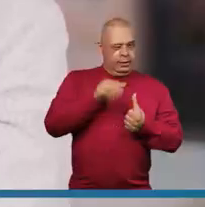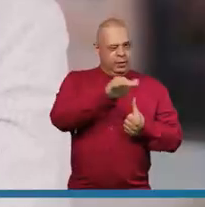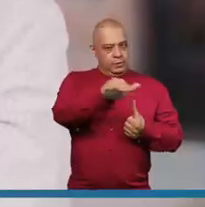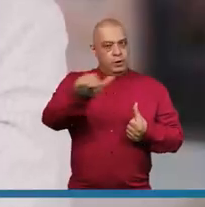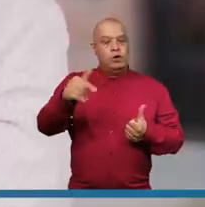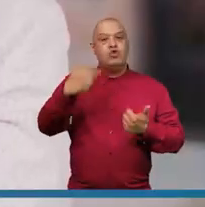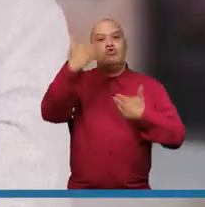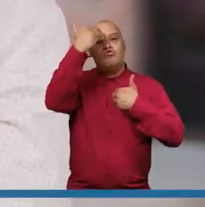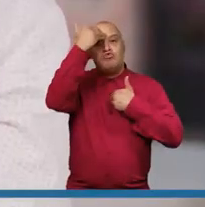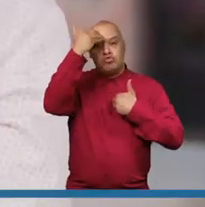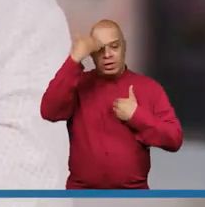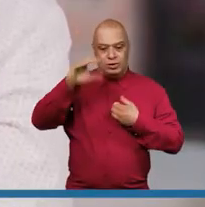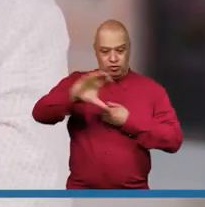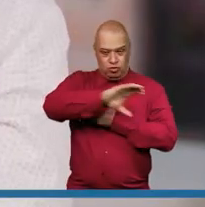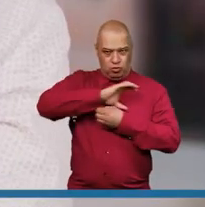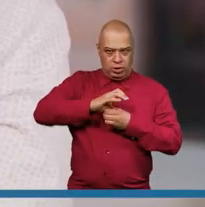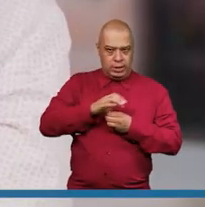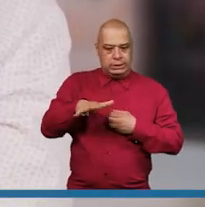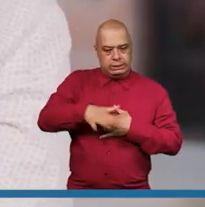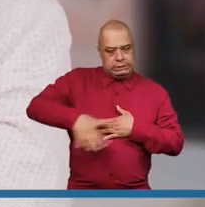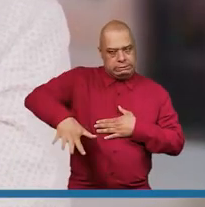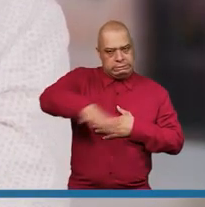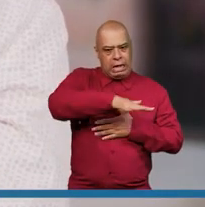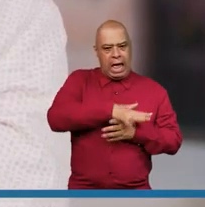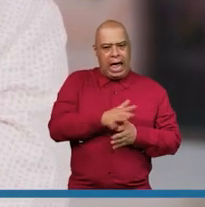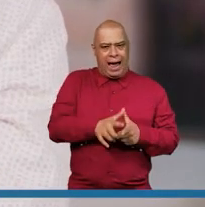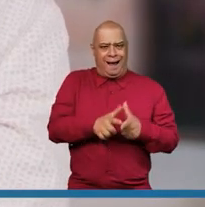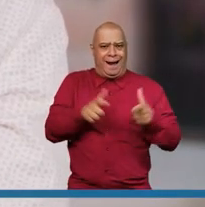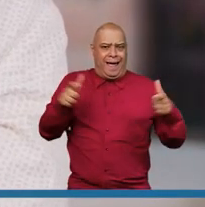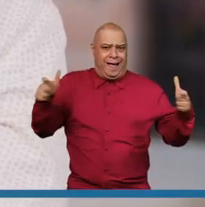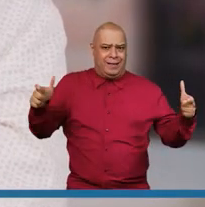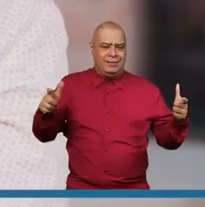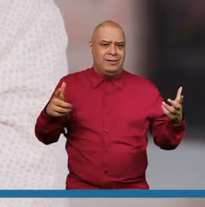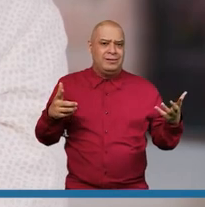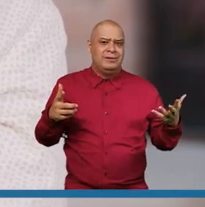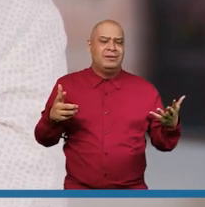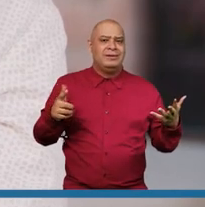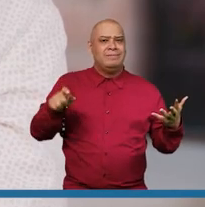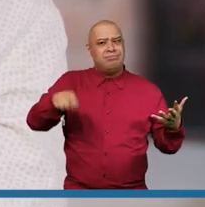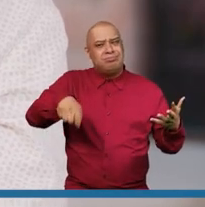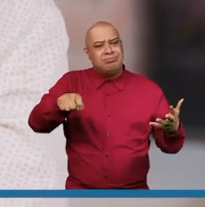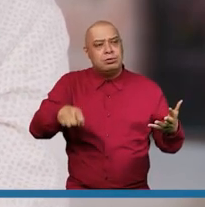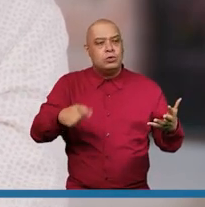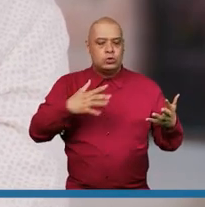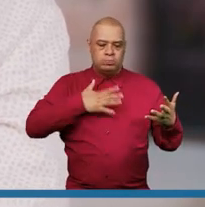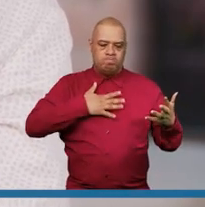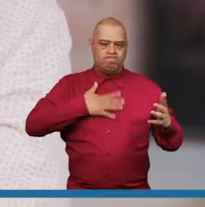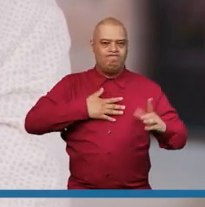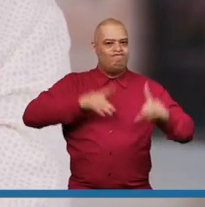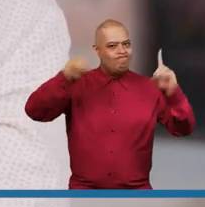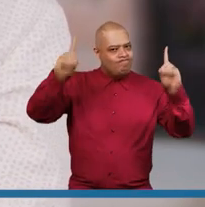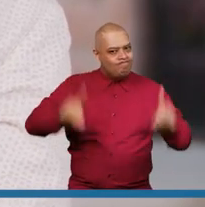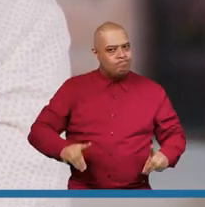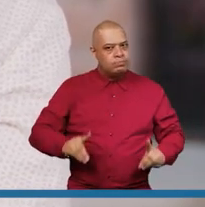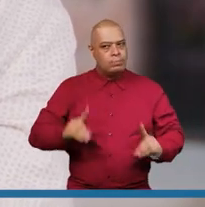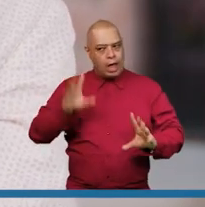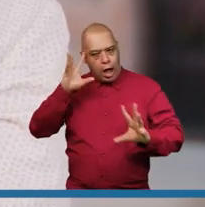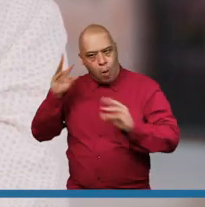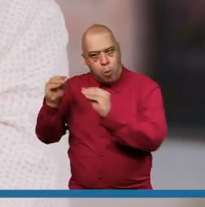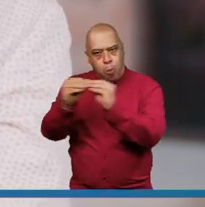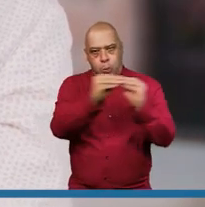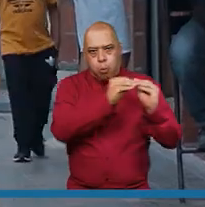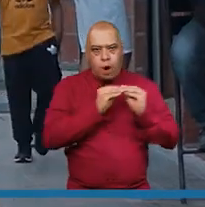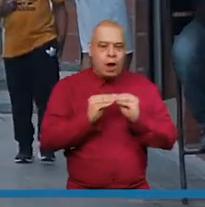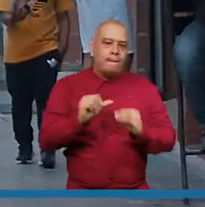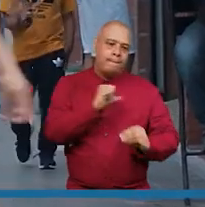Primero, ser conscientes de que somos una metrópoli, que somos una ciudad grande que implica decisiones mucho